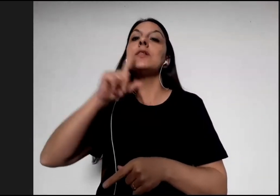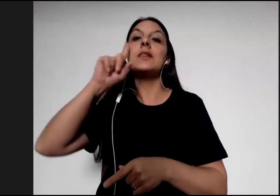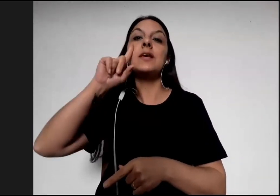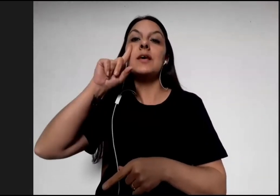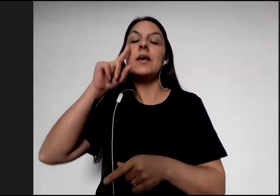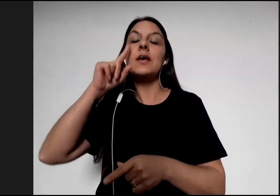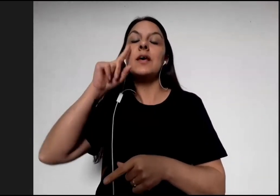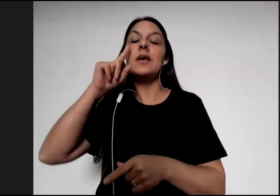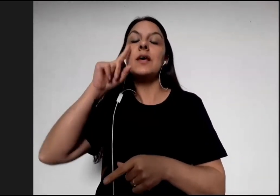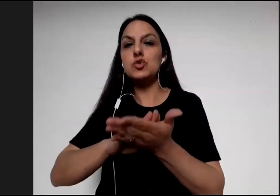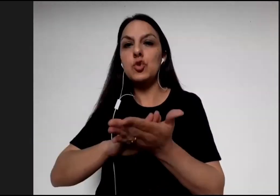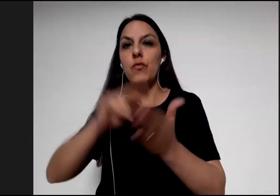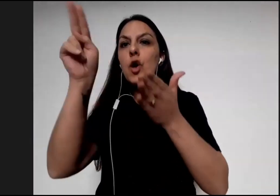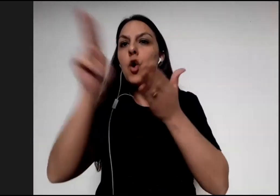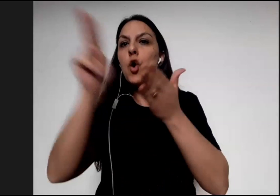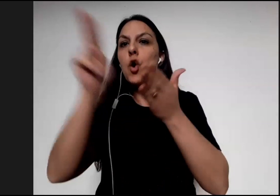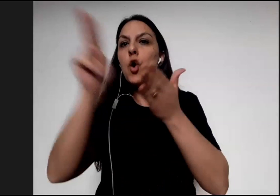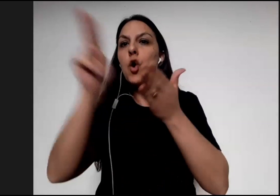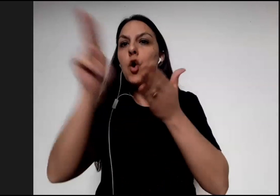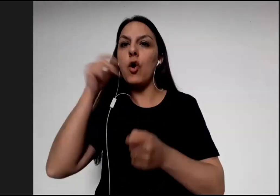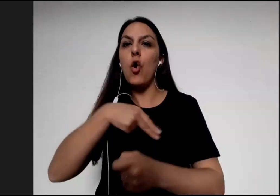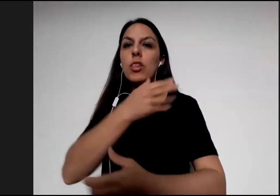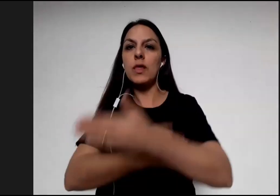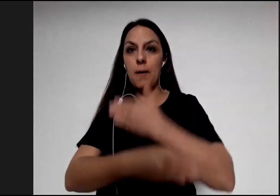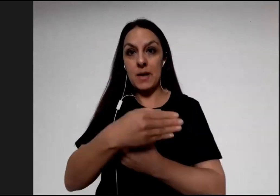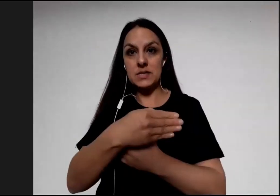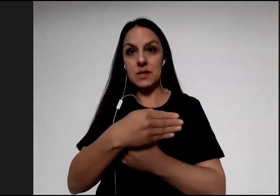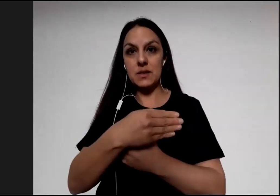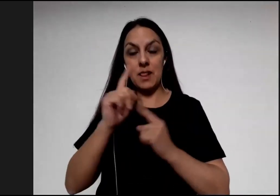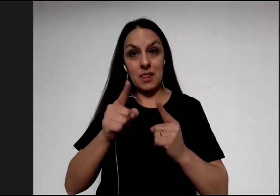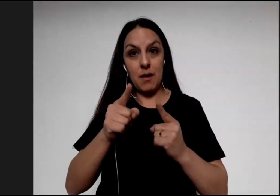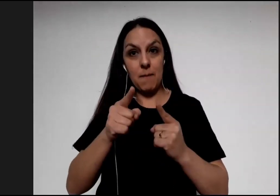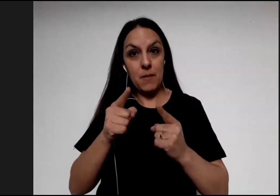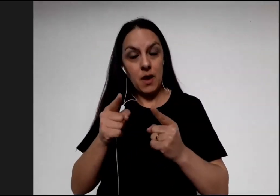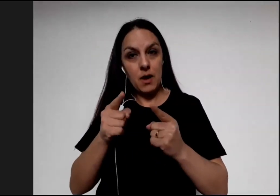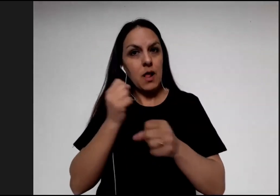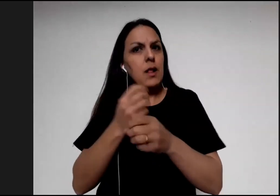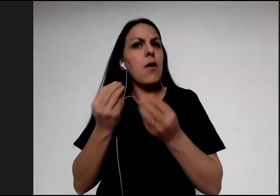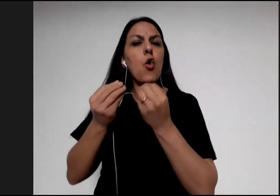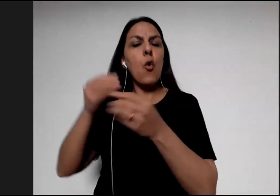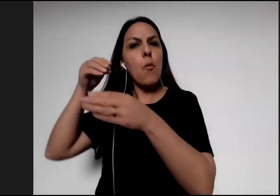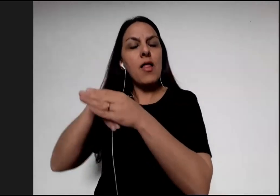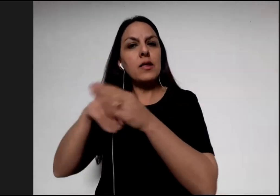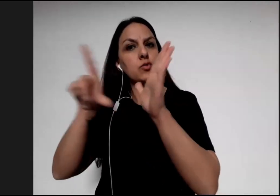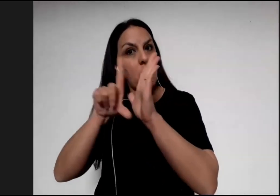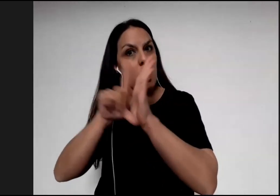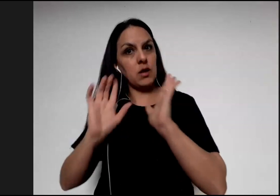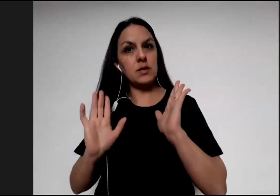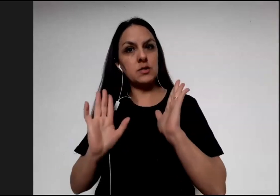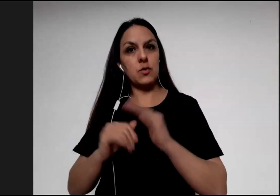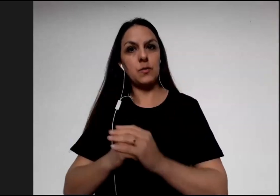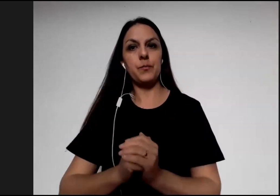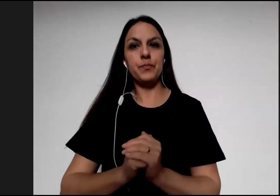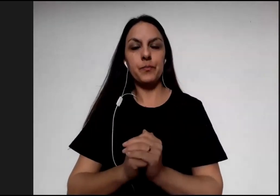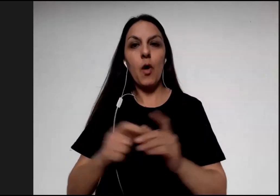las Personas con Discapacidad y su influencia en la legislación. Y la moderadora va a ser la doctora María Rosa